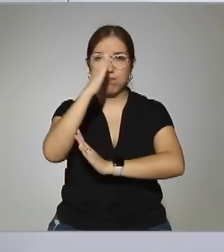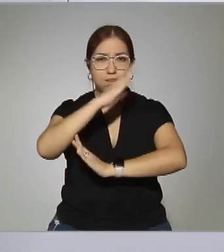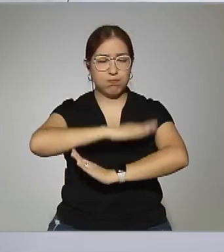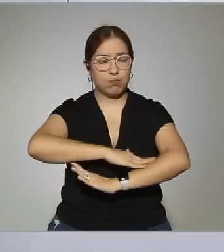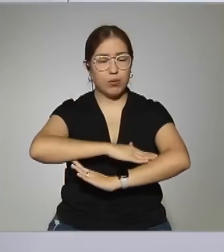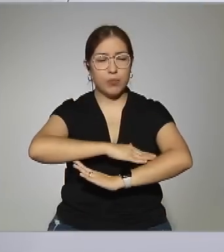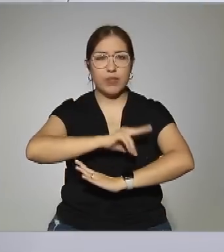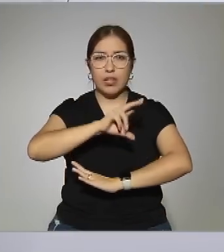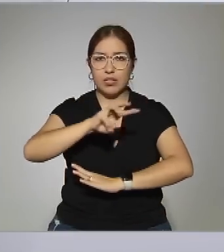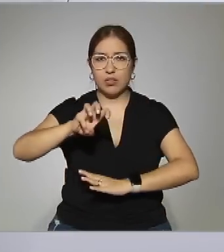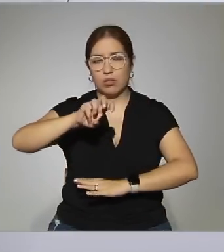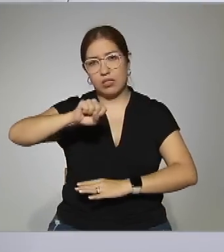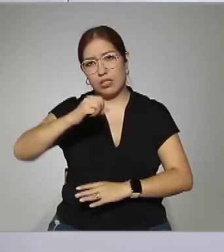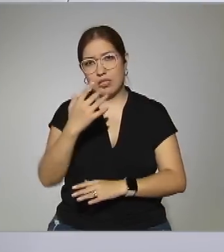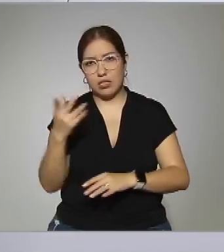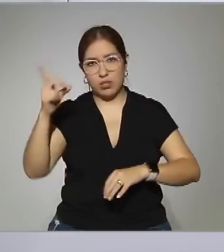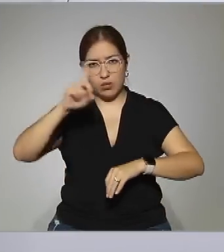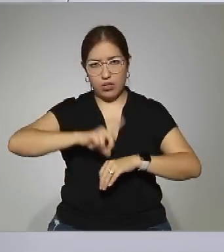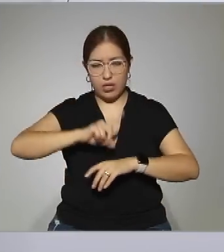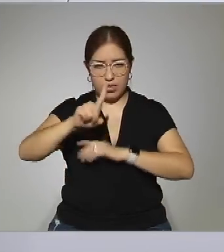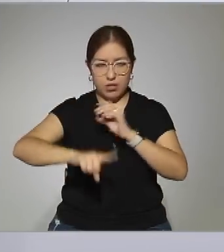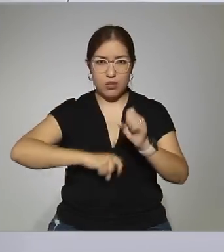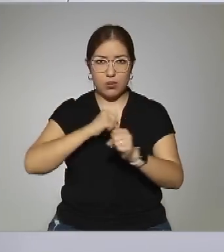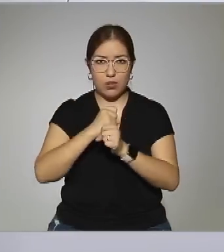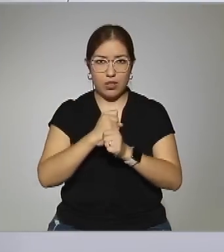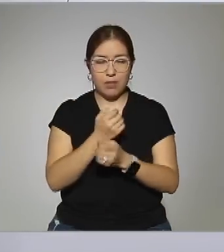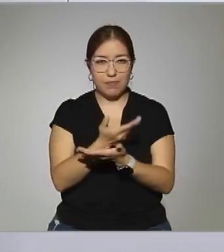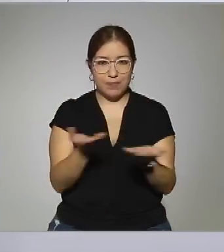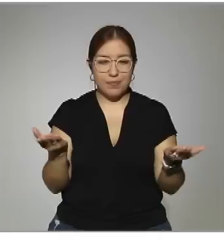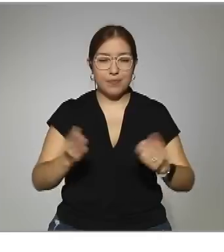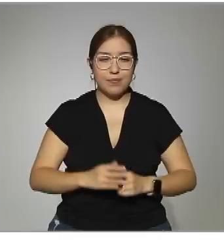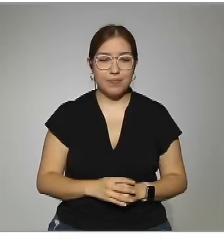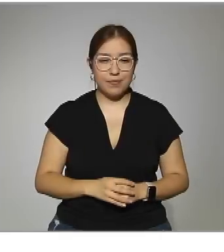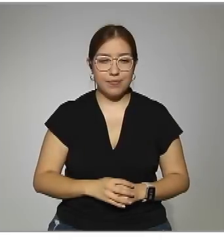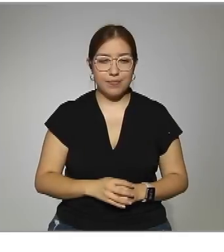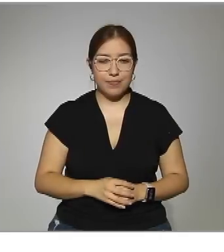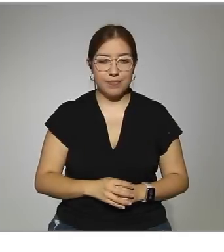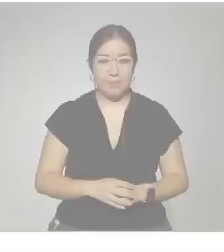días del año, desde la capital nacional para todo el país.